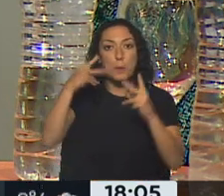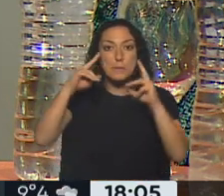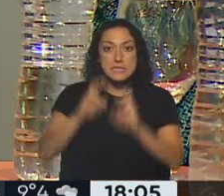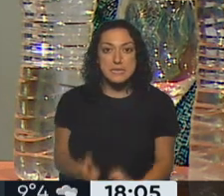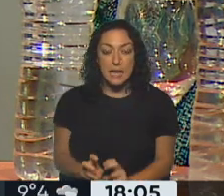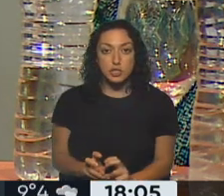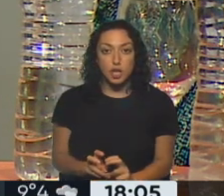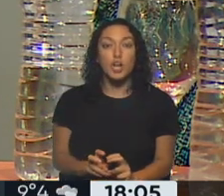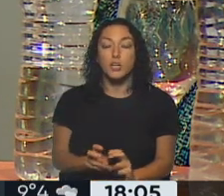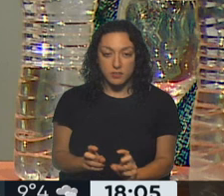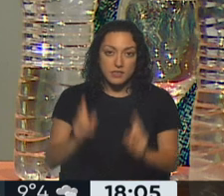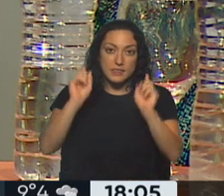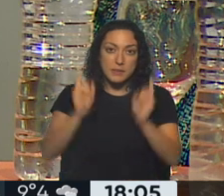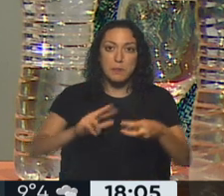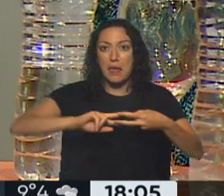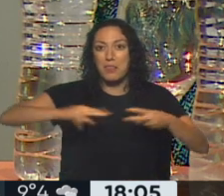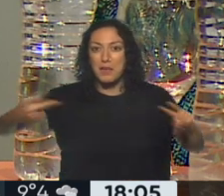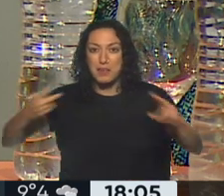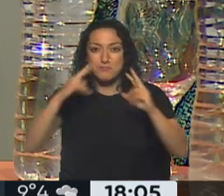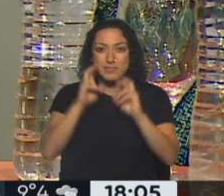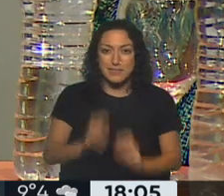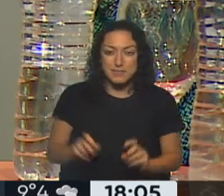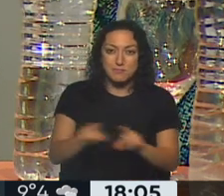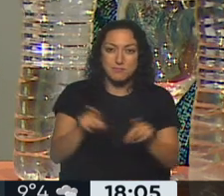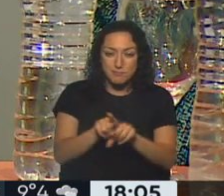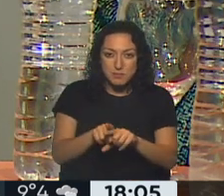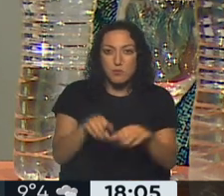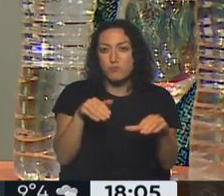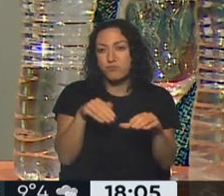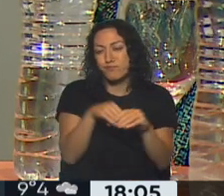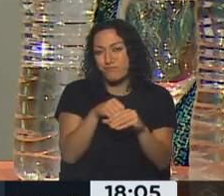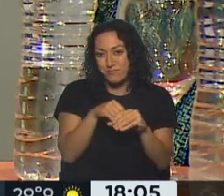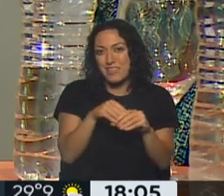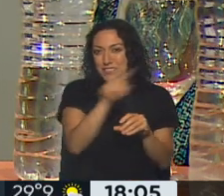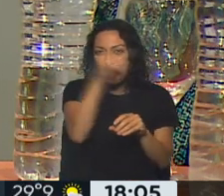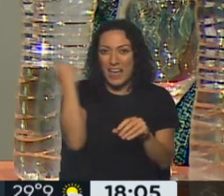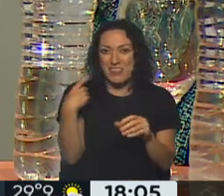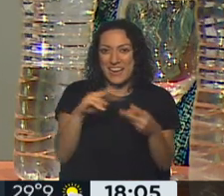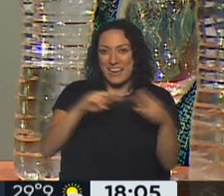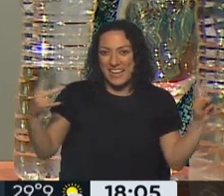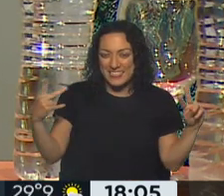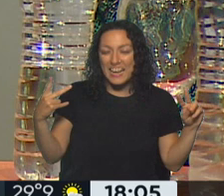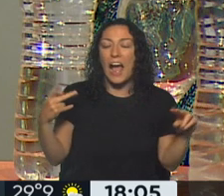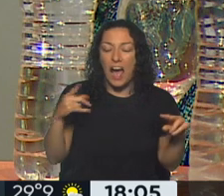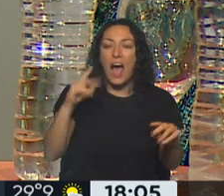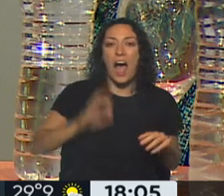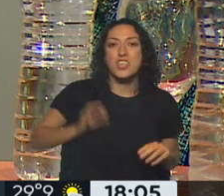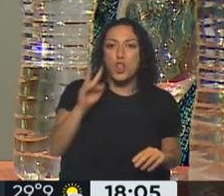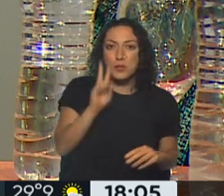y gracias a los estudios de ADN en el Banco Nacional de Datos Genéticos, en el año